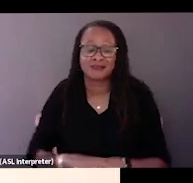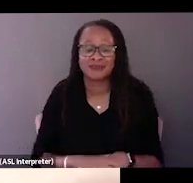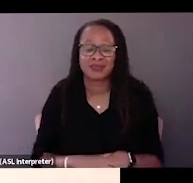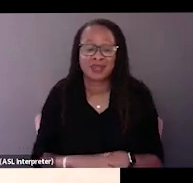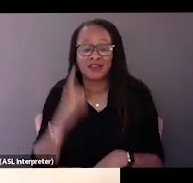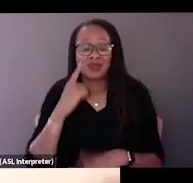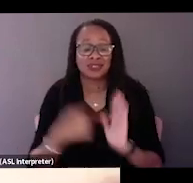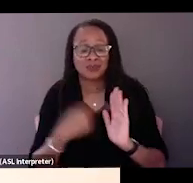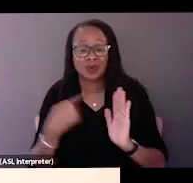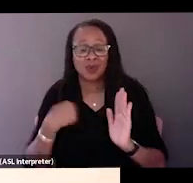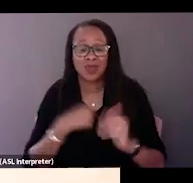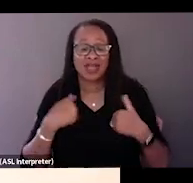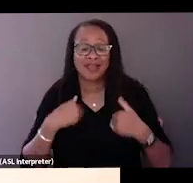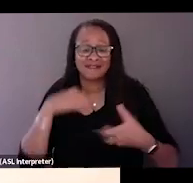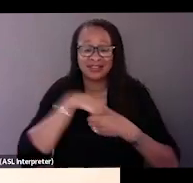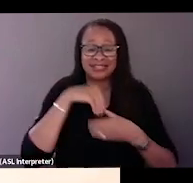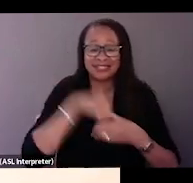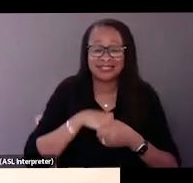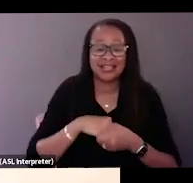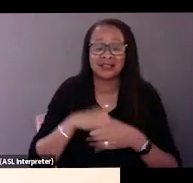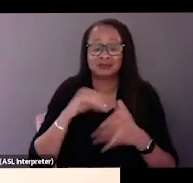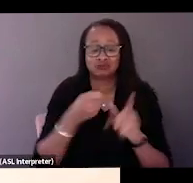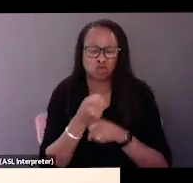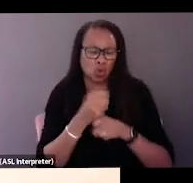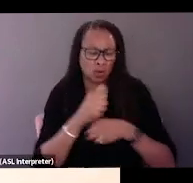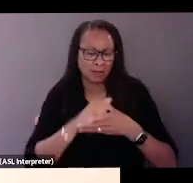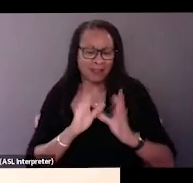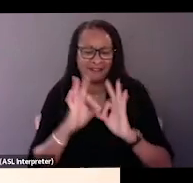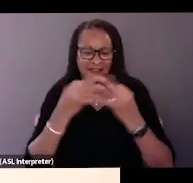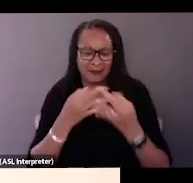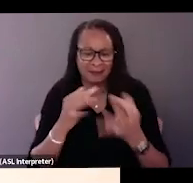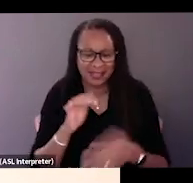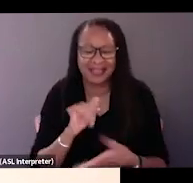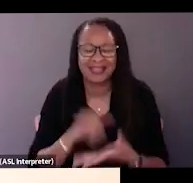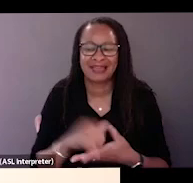Mafifa ahora me va a acompañar para siempre, ¿no? Eh,